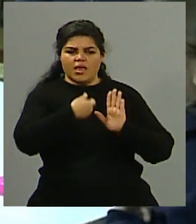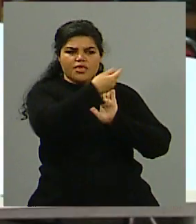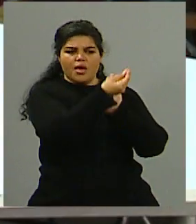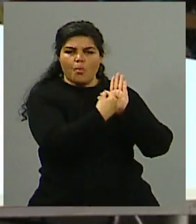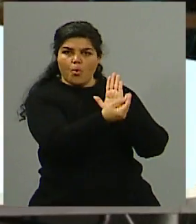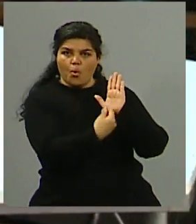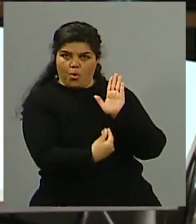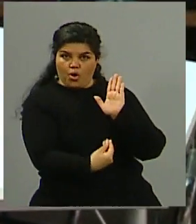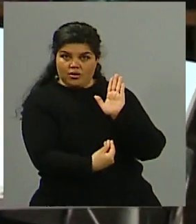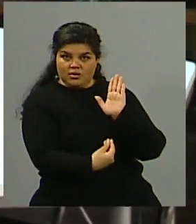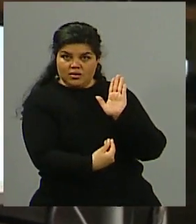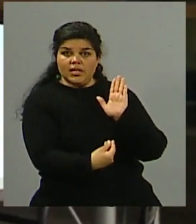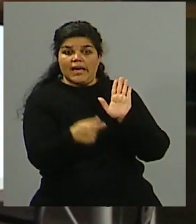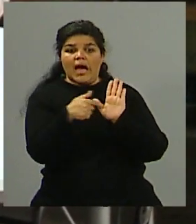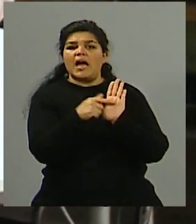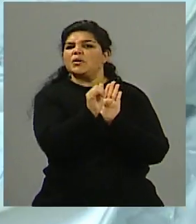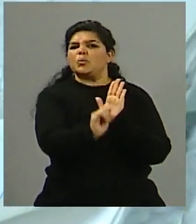señor evaluando,